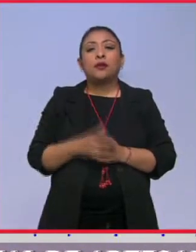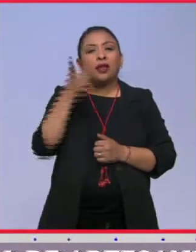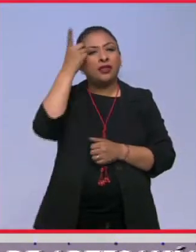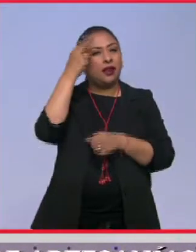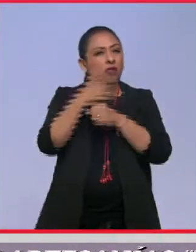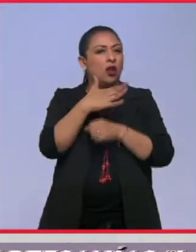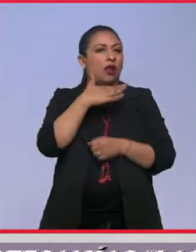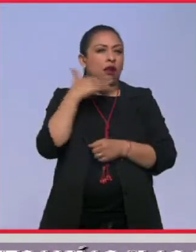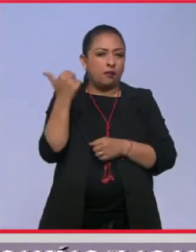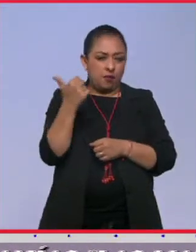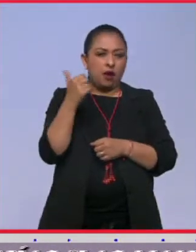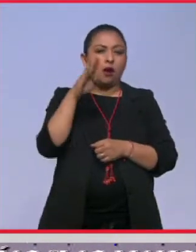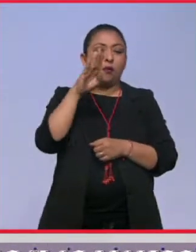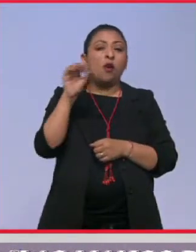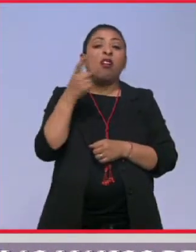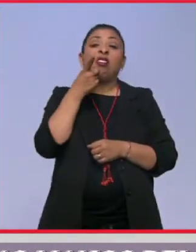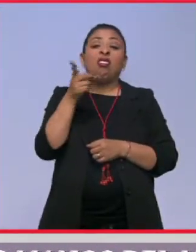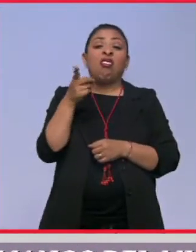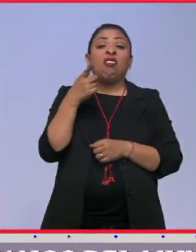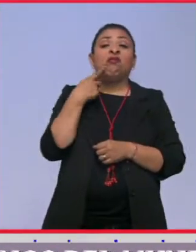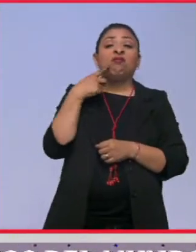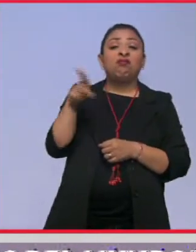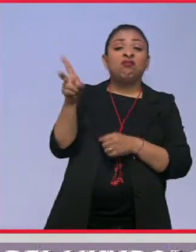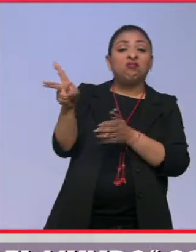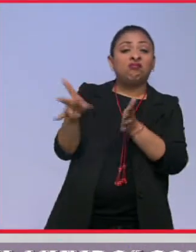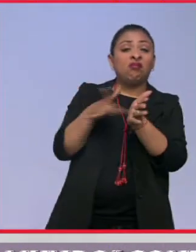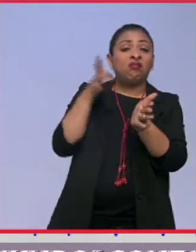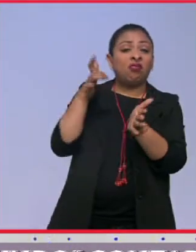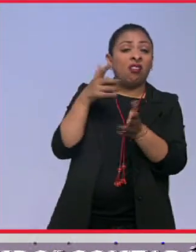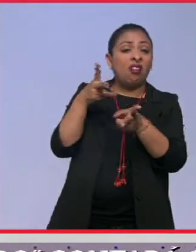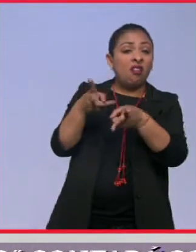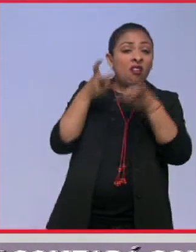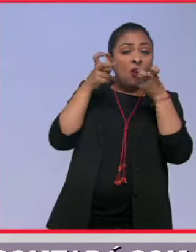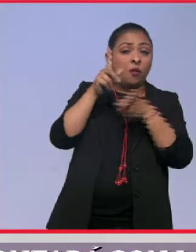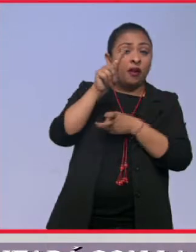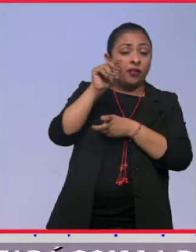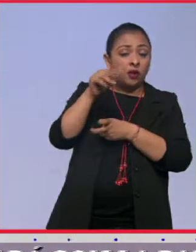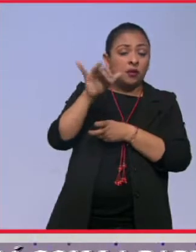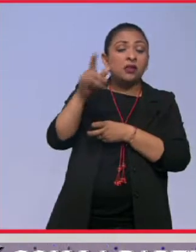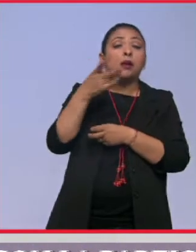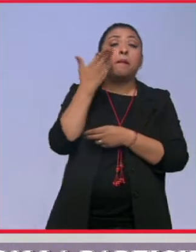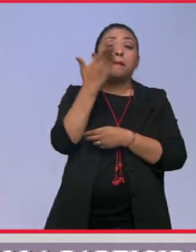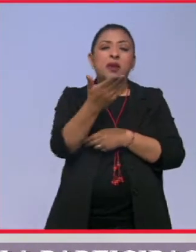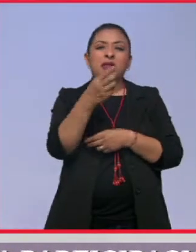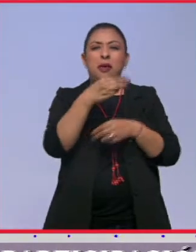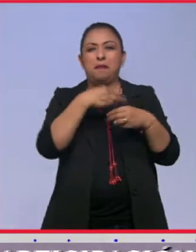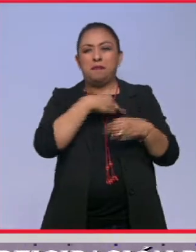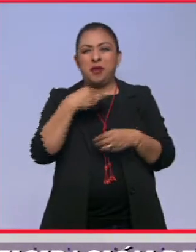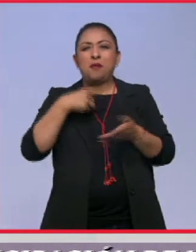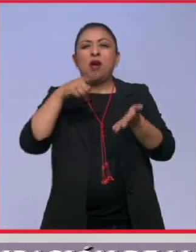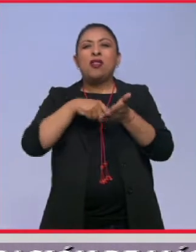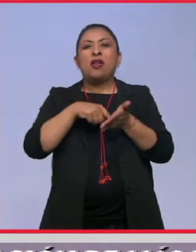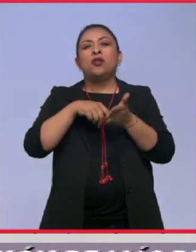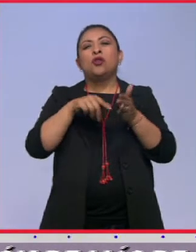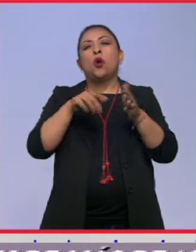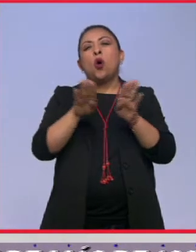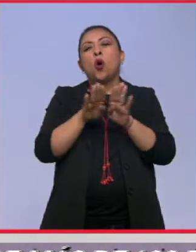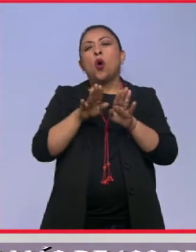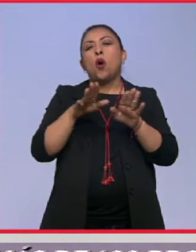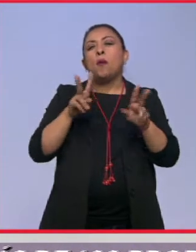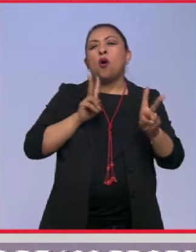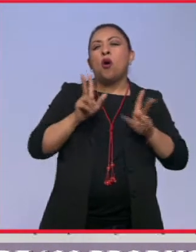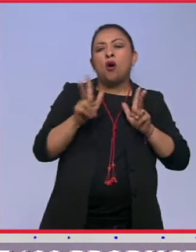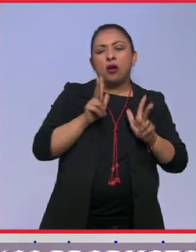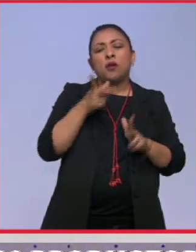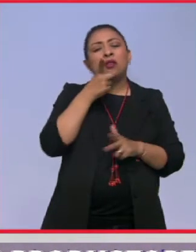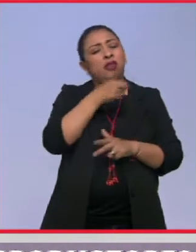director alemán Uwe Boll acusa de plagio a Paul Thomas Anderson y pide a los miembros de la Academia de Hollywood tomen cartas en el asunto. Argumenta